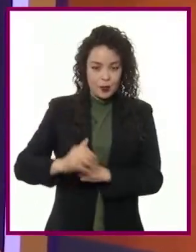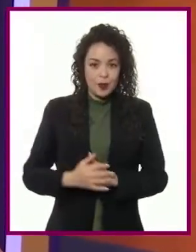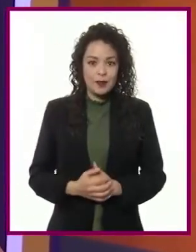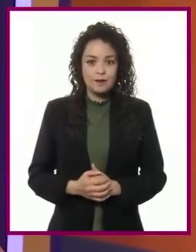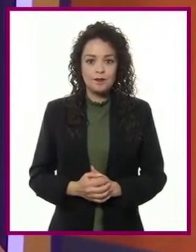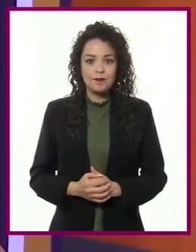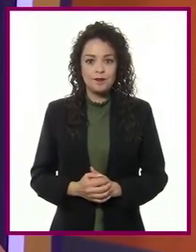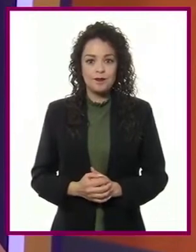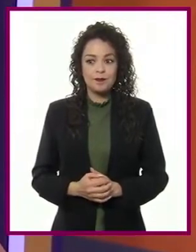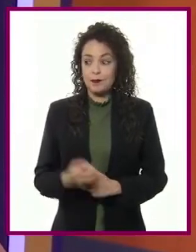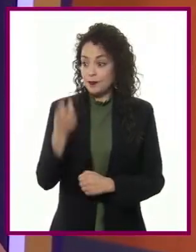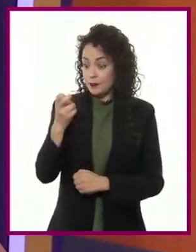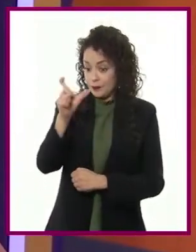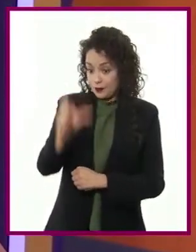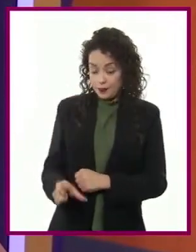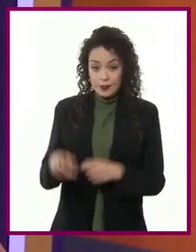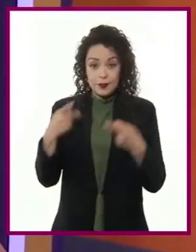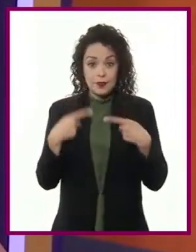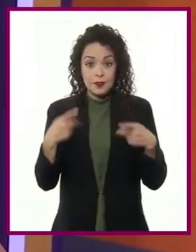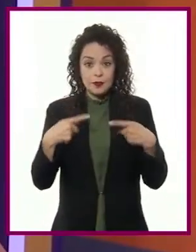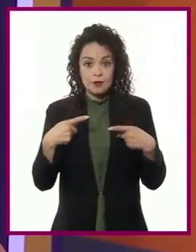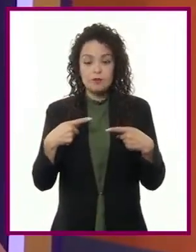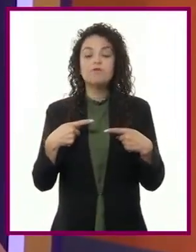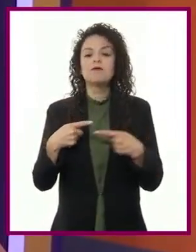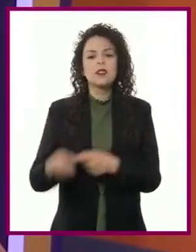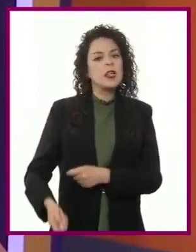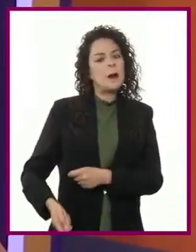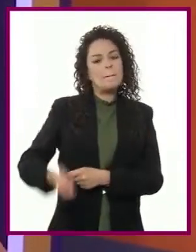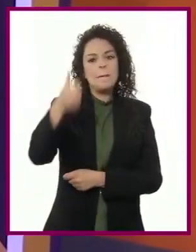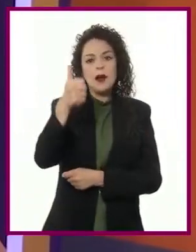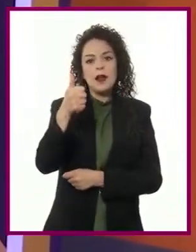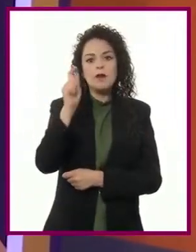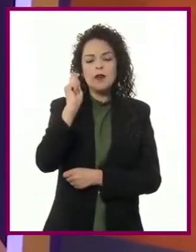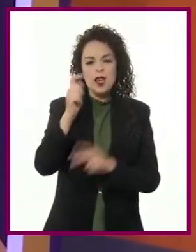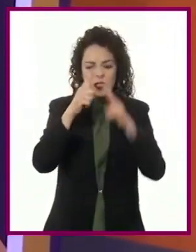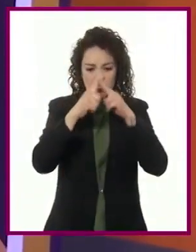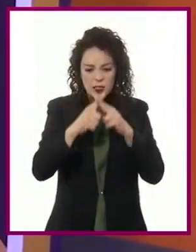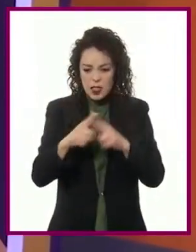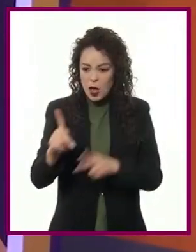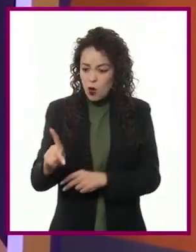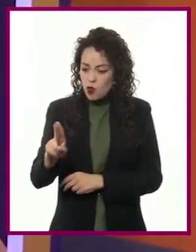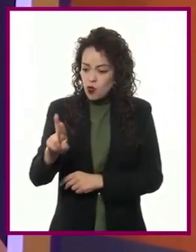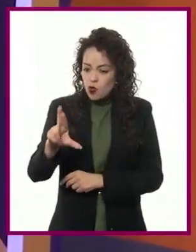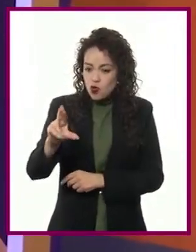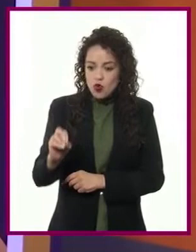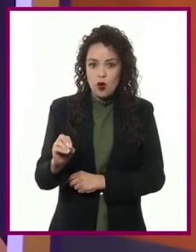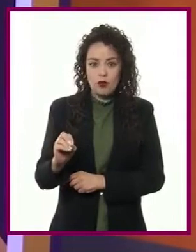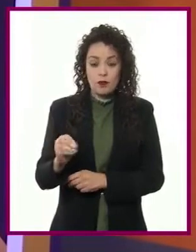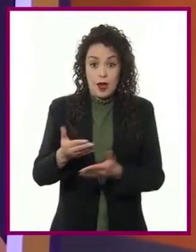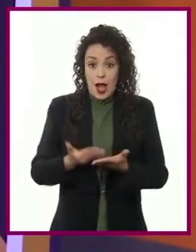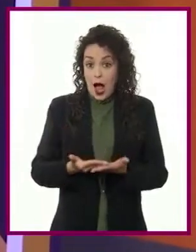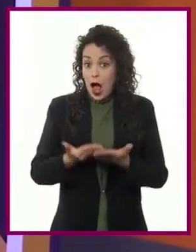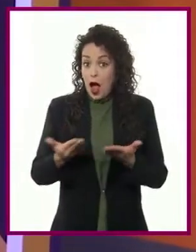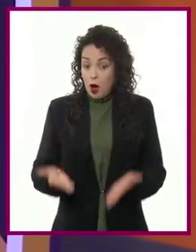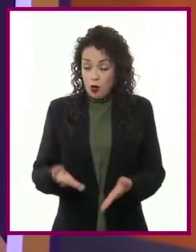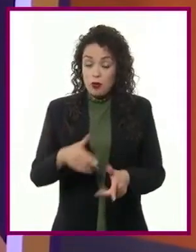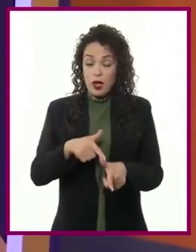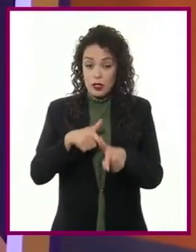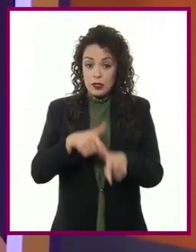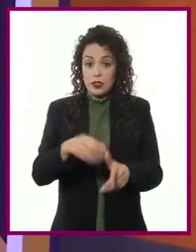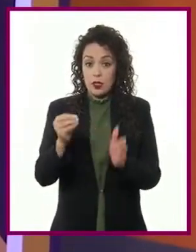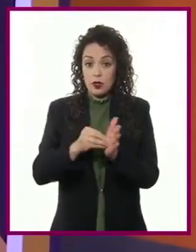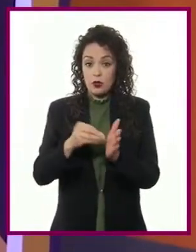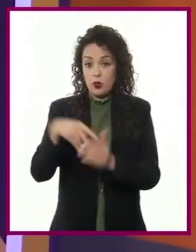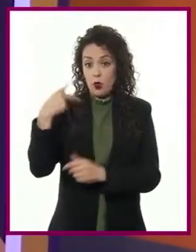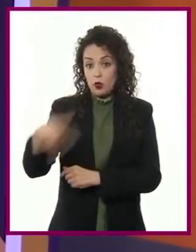A esta persona se le considera como el primer matemático puro. A la fecha, se conservan algunos de sus teoremas